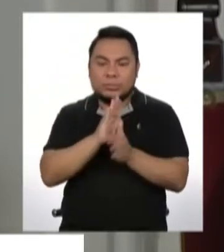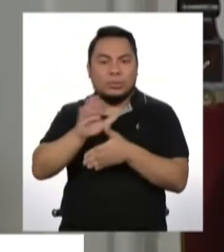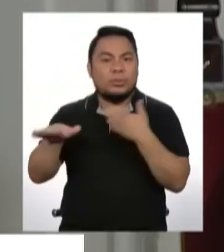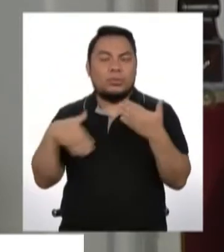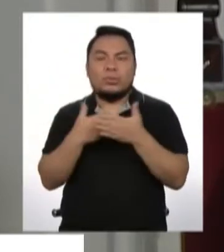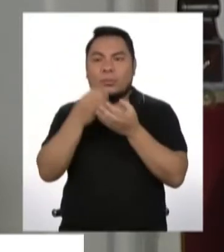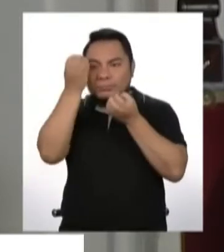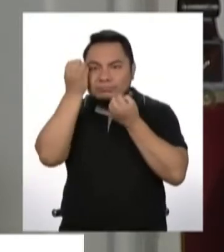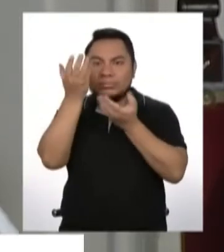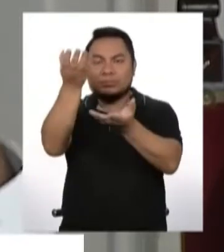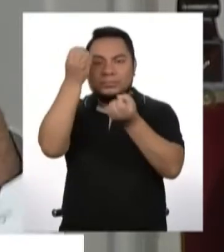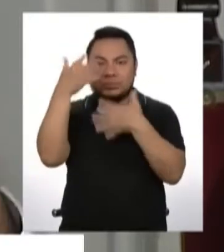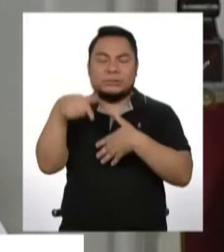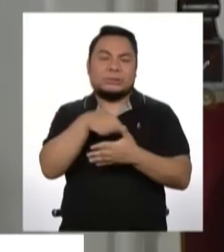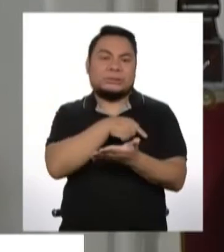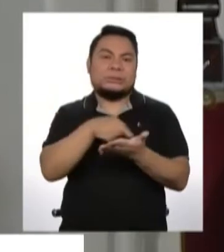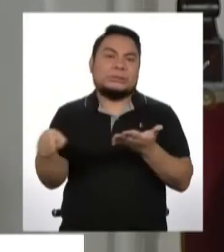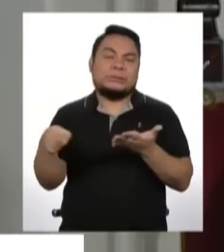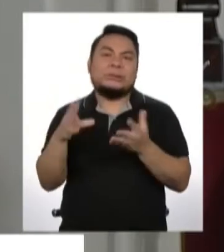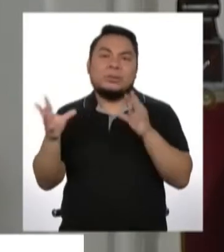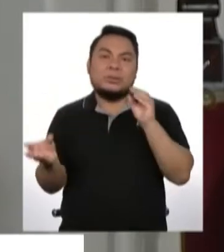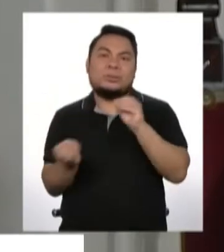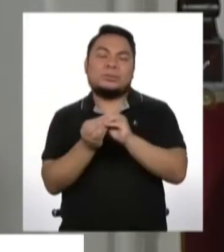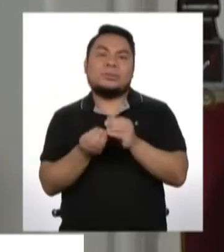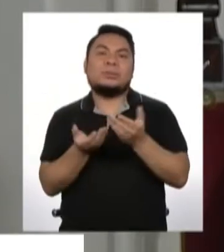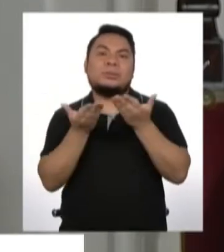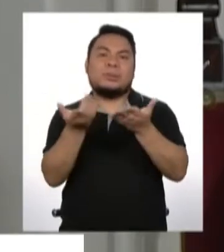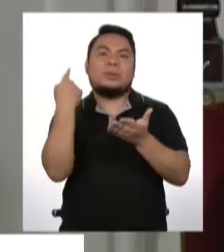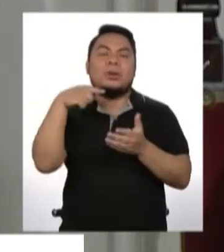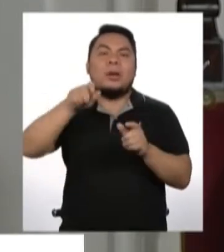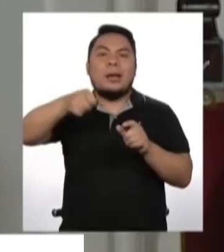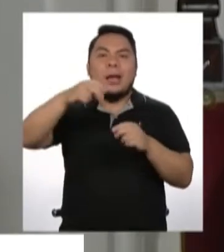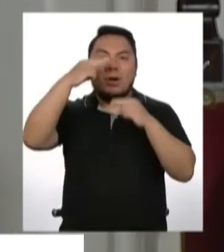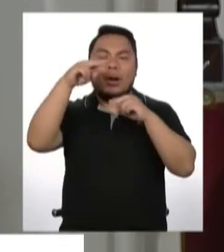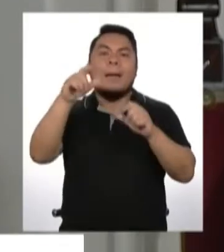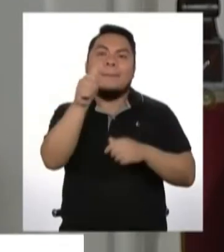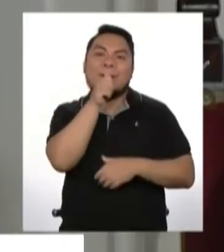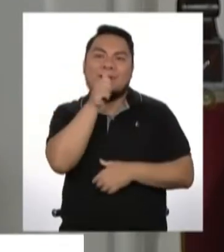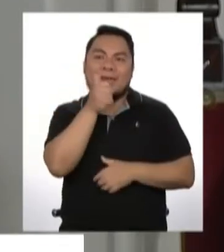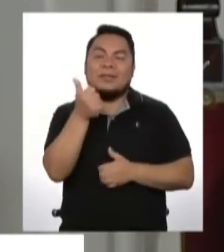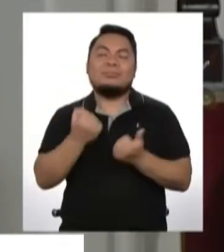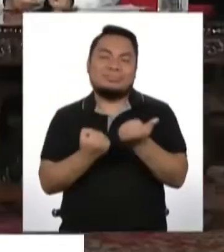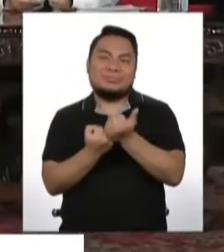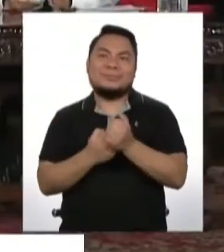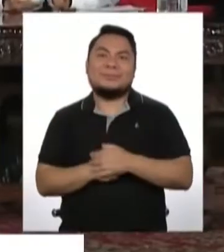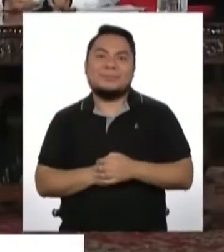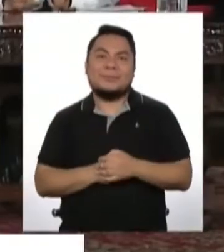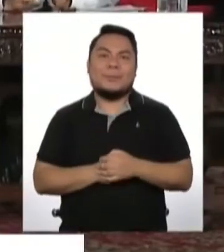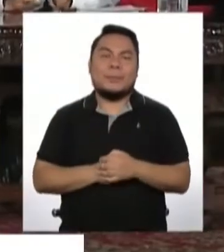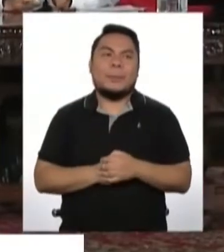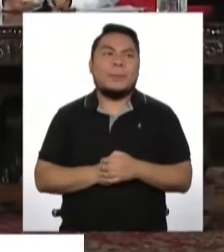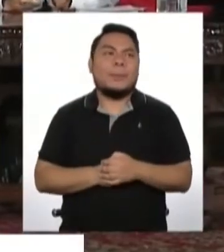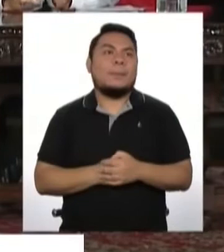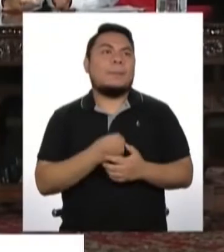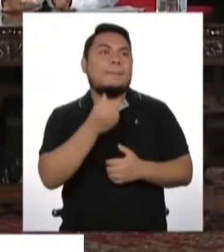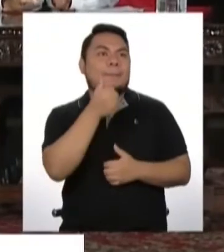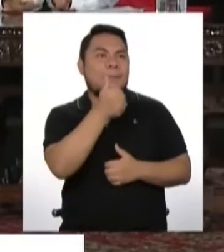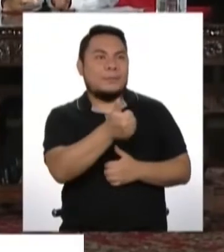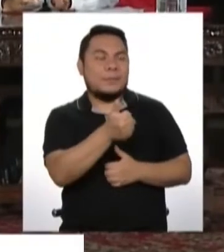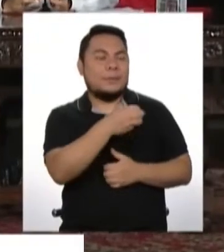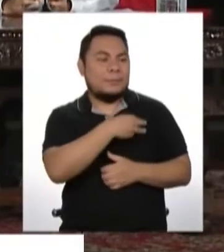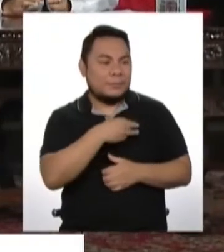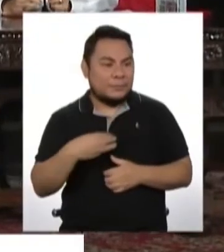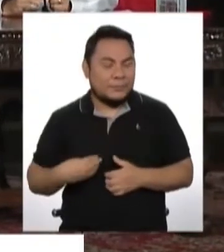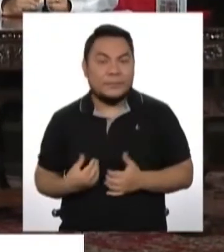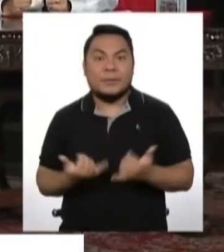los contenidos en esta franja adicional que vamos a tener con los canales privados. Bien, ministro. En